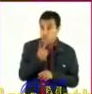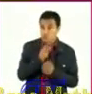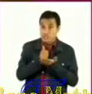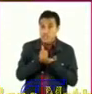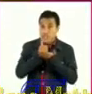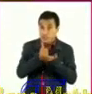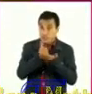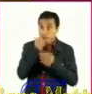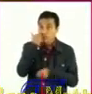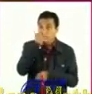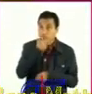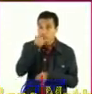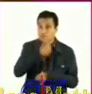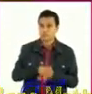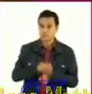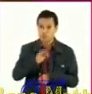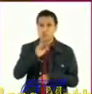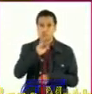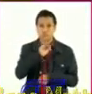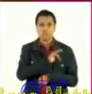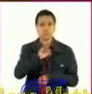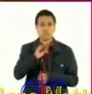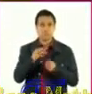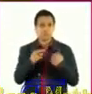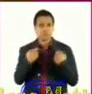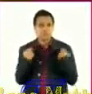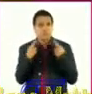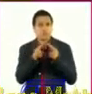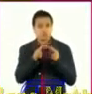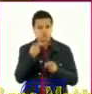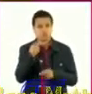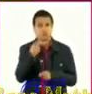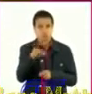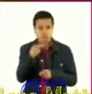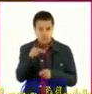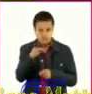su prototipo, podemos colocar los nombres de las y los docentes